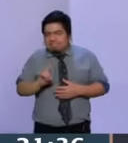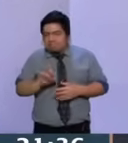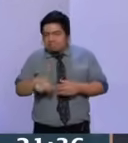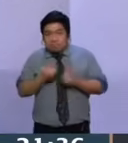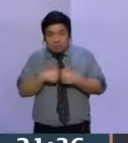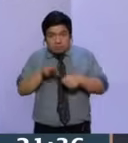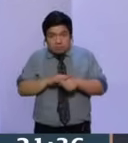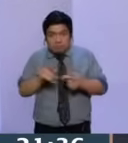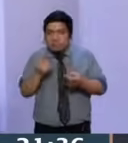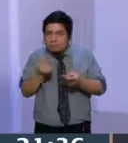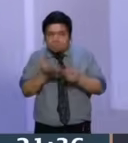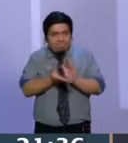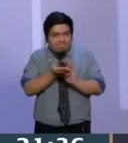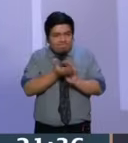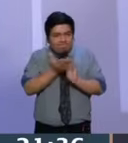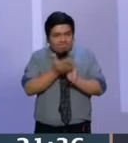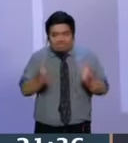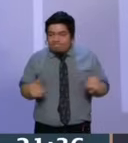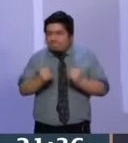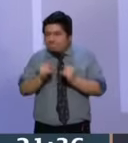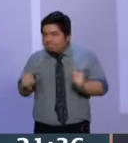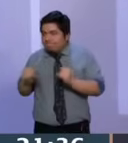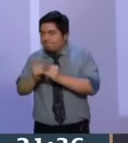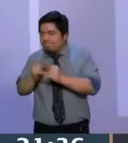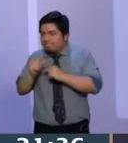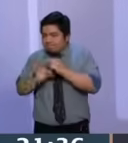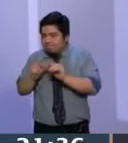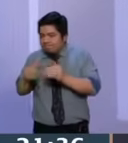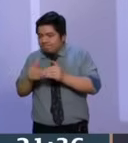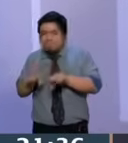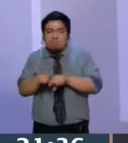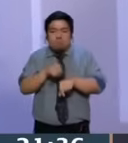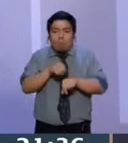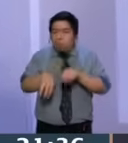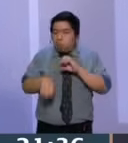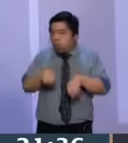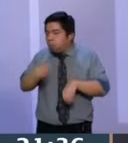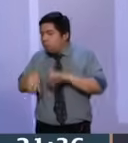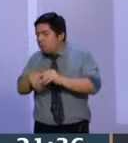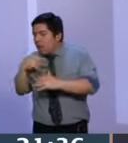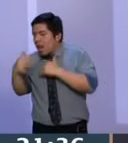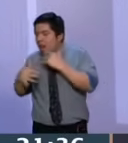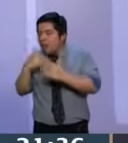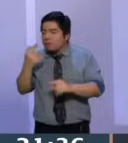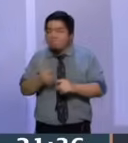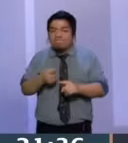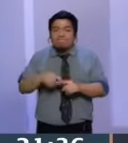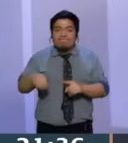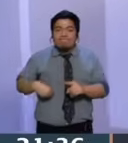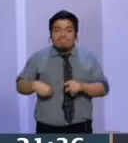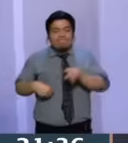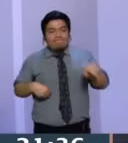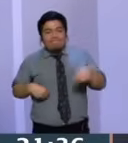cuidados necesita infraestructura que en gran mayoría fueron cerrando bajo pretextos de corrupción y dejaron realmente que quien pagara los platos rotos fueran los